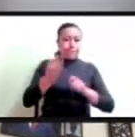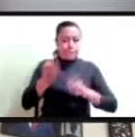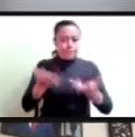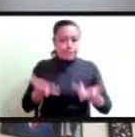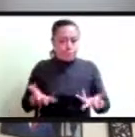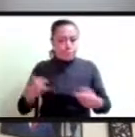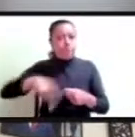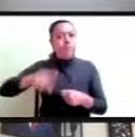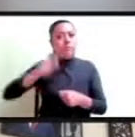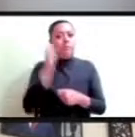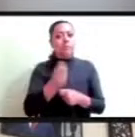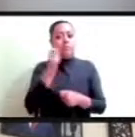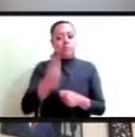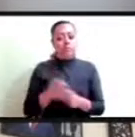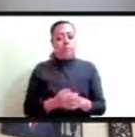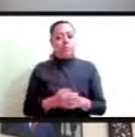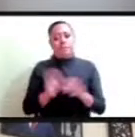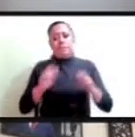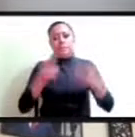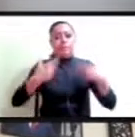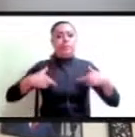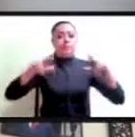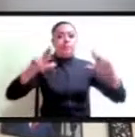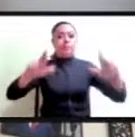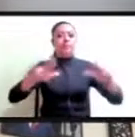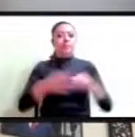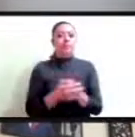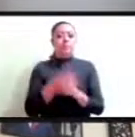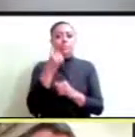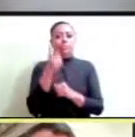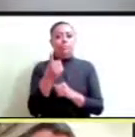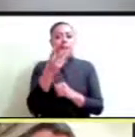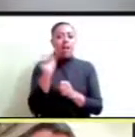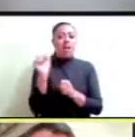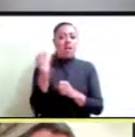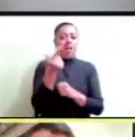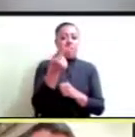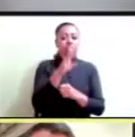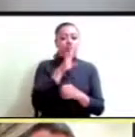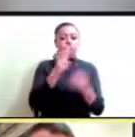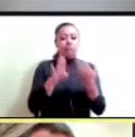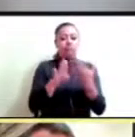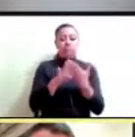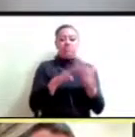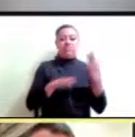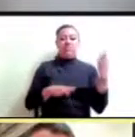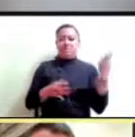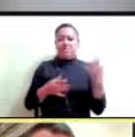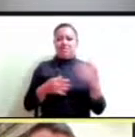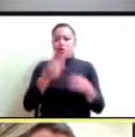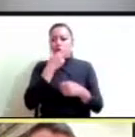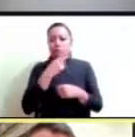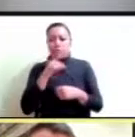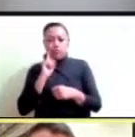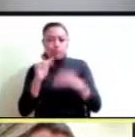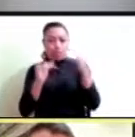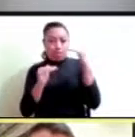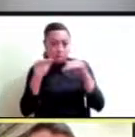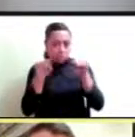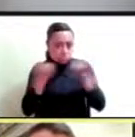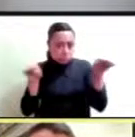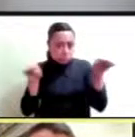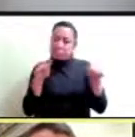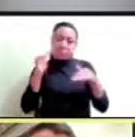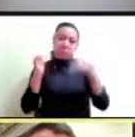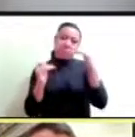significan y representan una desventaja real entre hombres y mujeres. La idea es